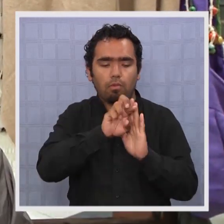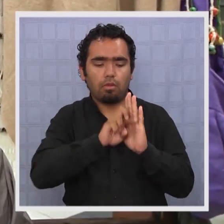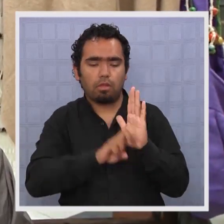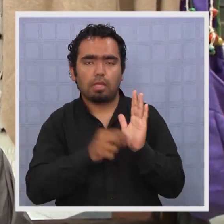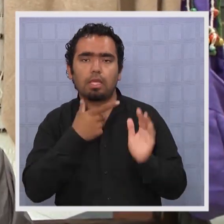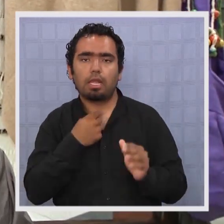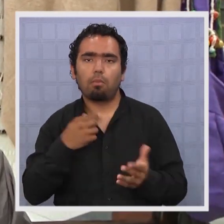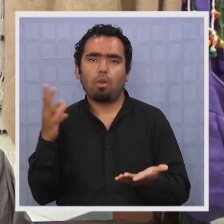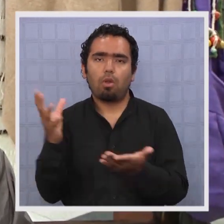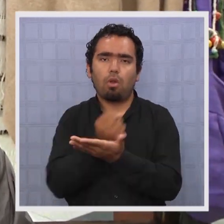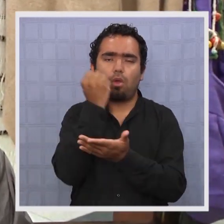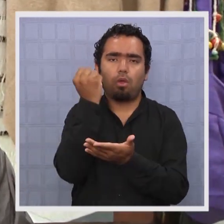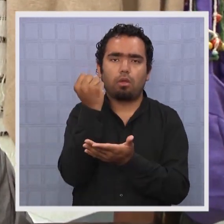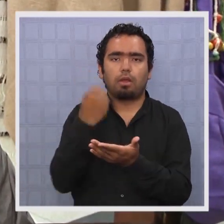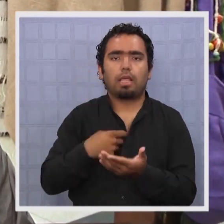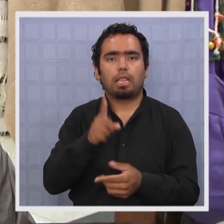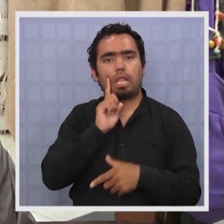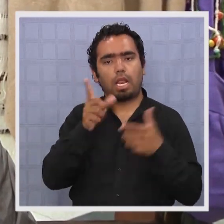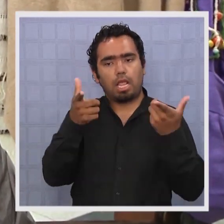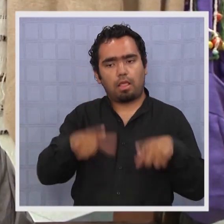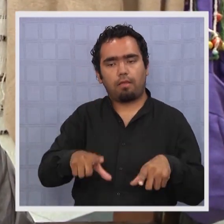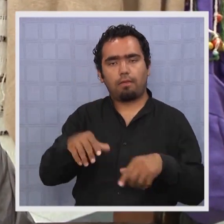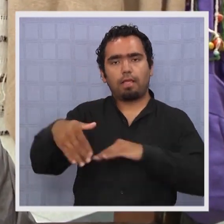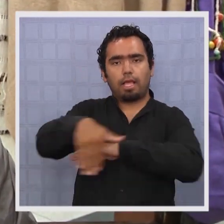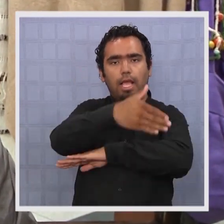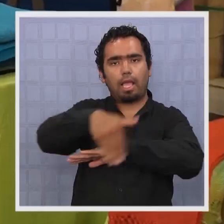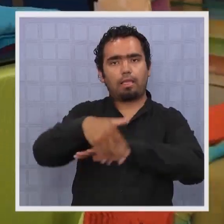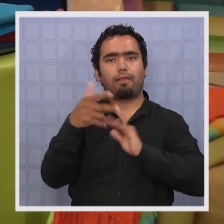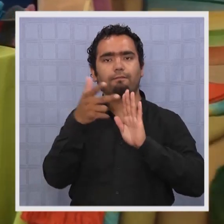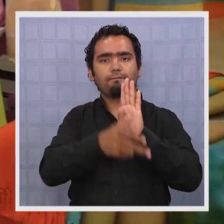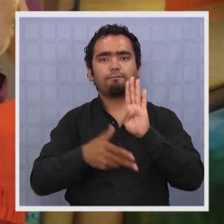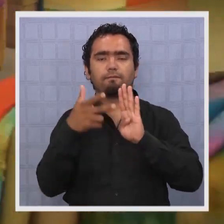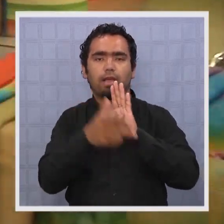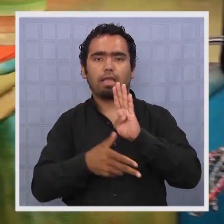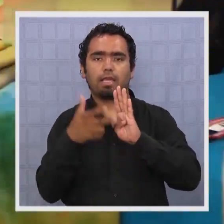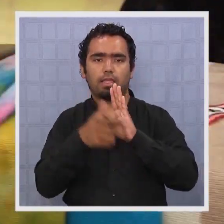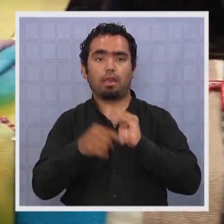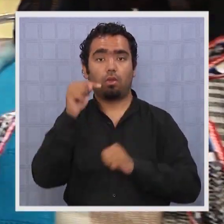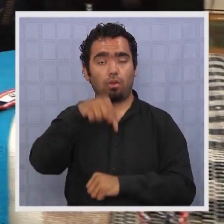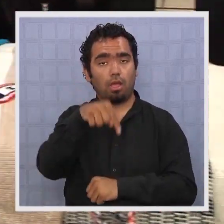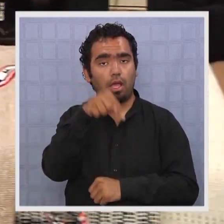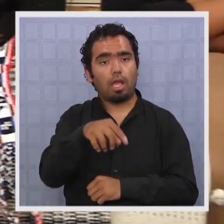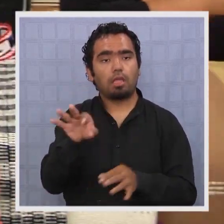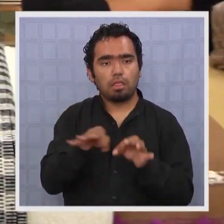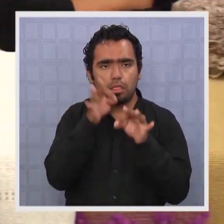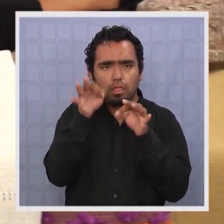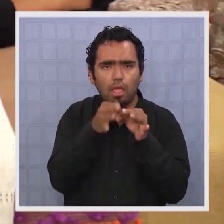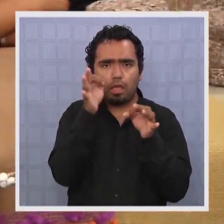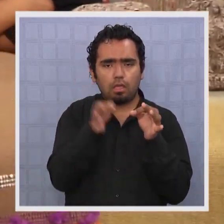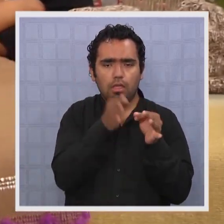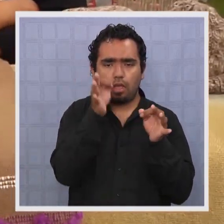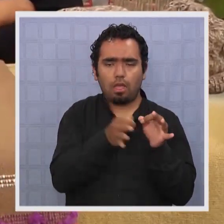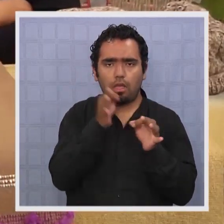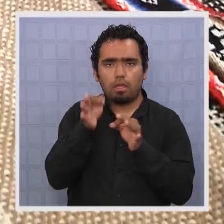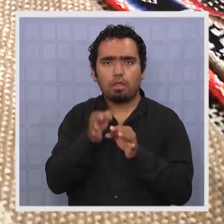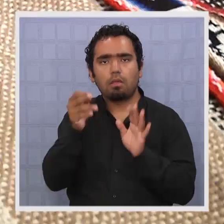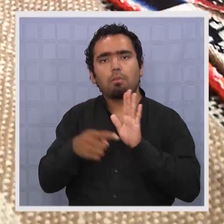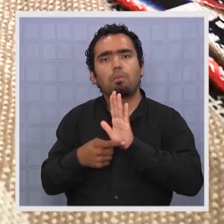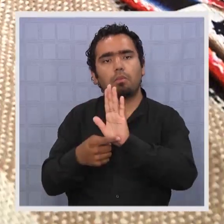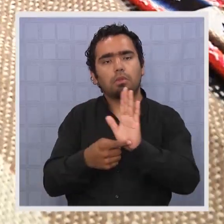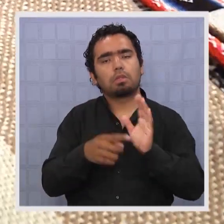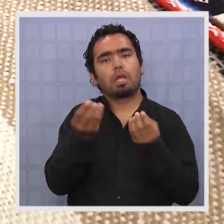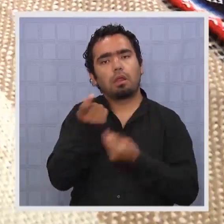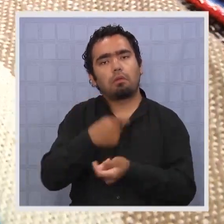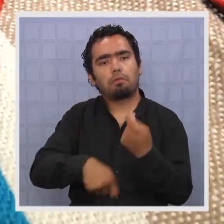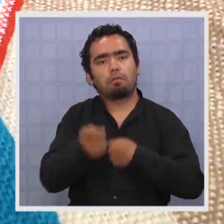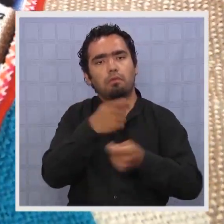lograr tener una tienda en Baquedano y poder ahí tejer igual, mostrar lo que hacemos y poder vender. Si no